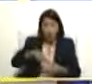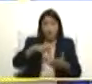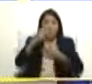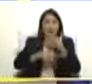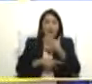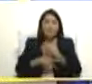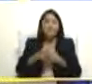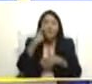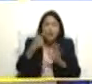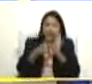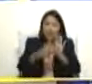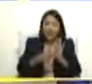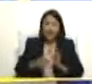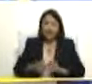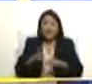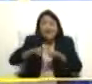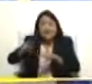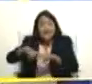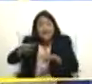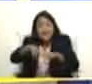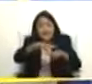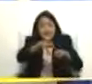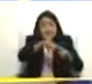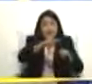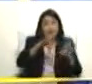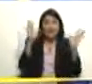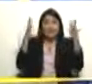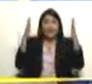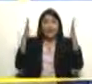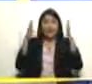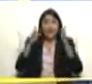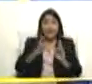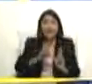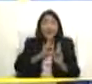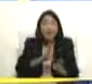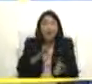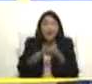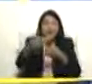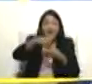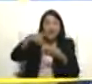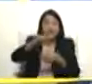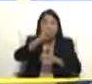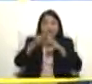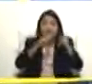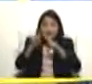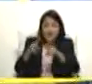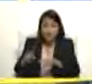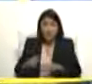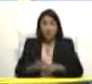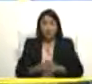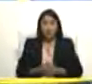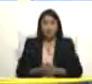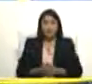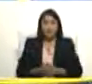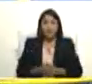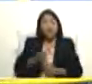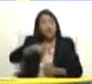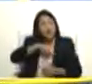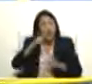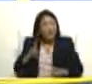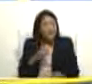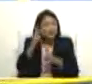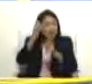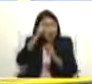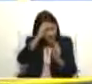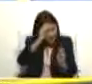noche, de niños y niñas celebrando el resultado, porque si a alguien le dedicamos esta